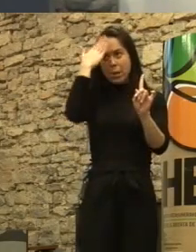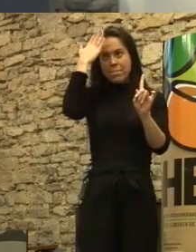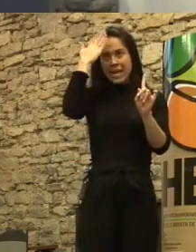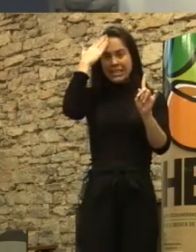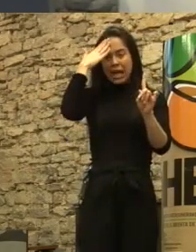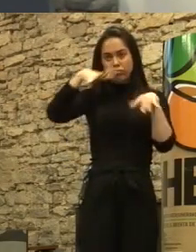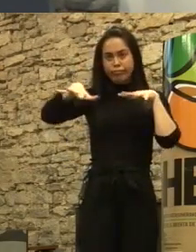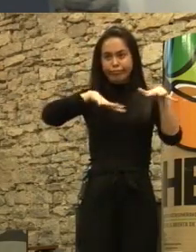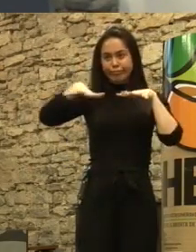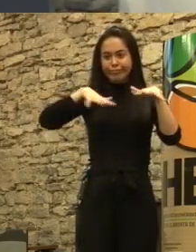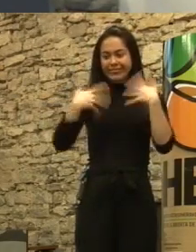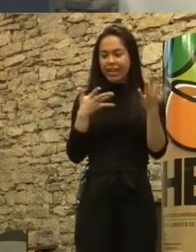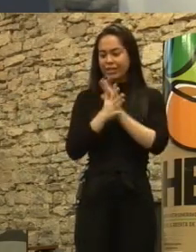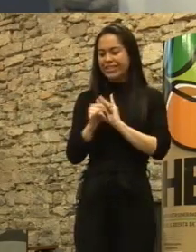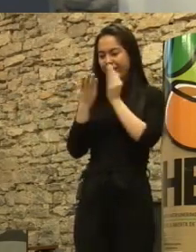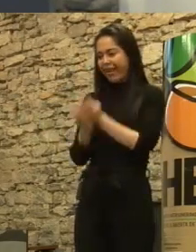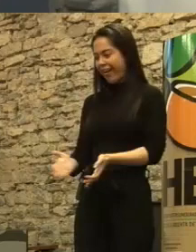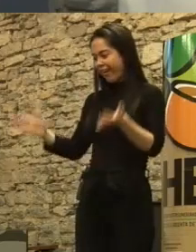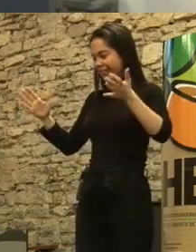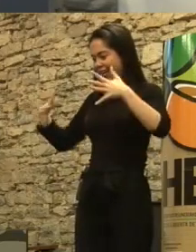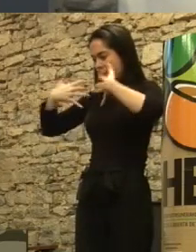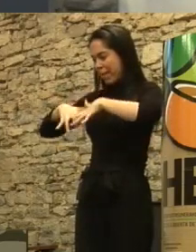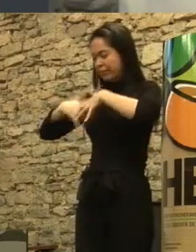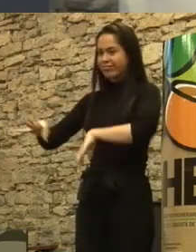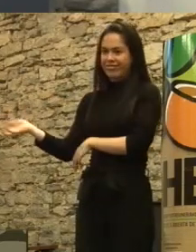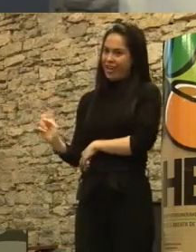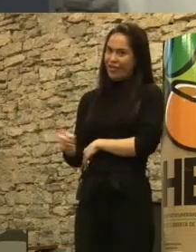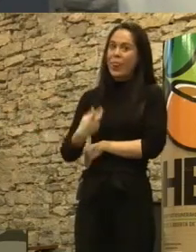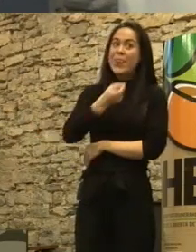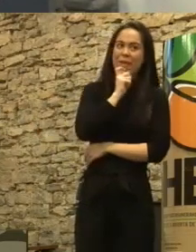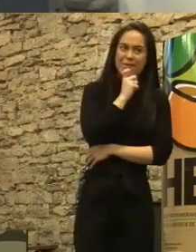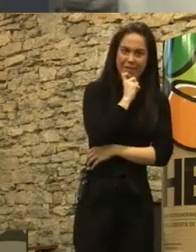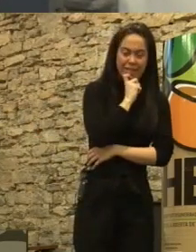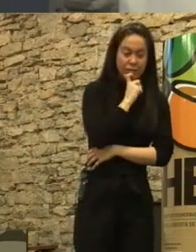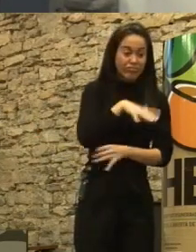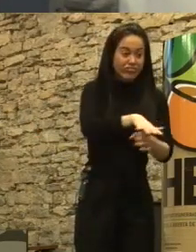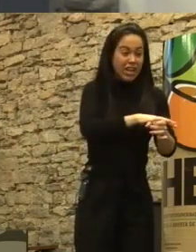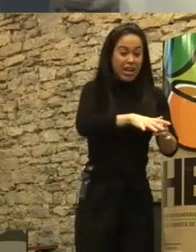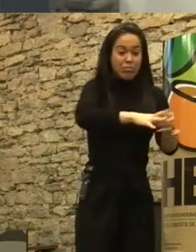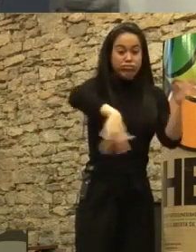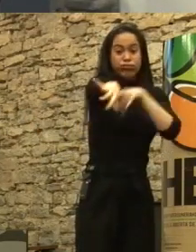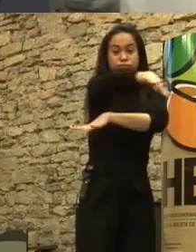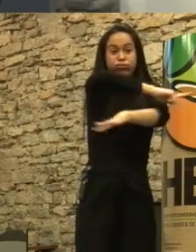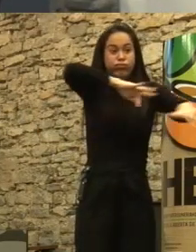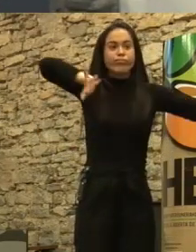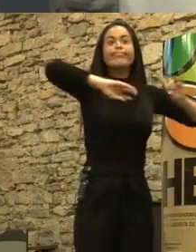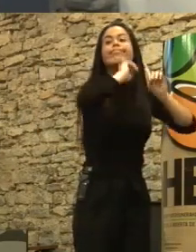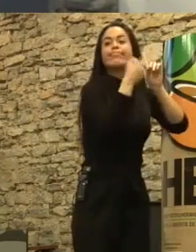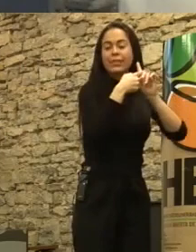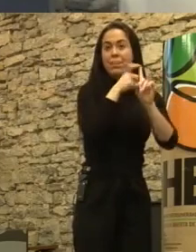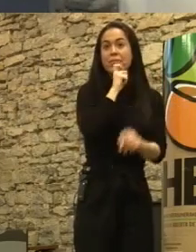las incubadoras ni en las desarrolladoras. Por eso es tan difícil ir a encontrar a esta gente, porque ni ellos mismos se definirían